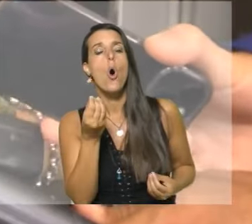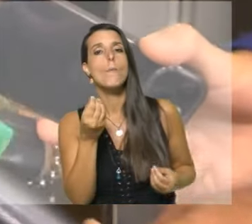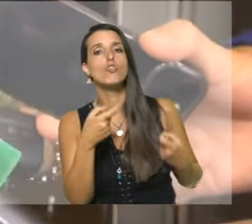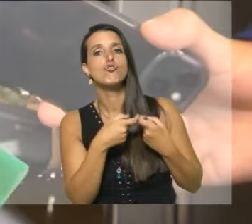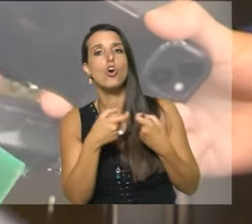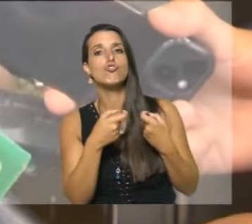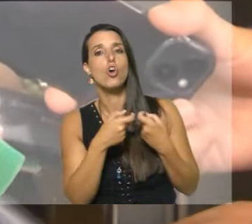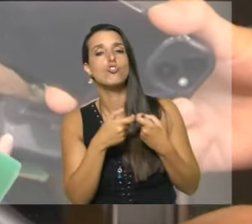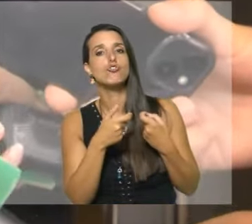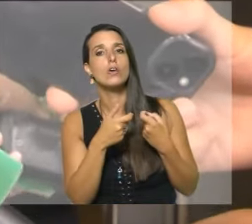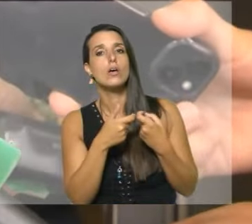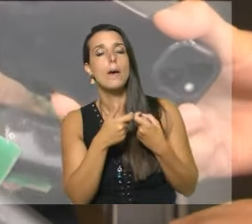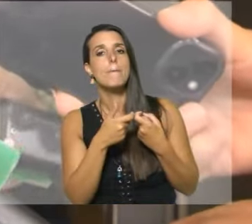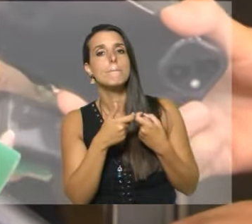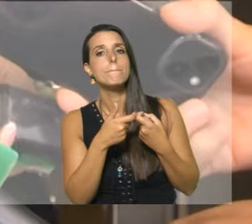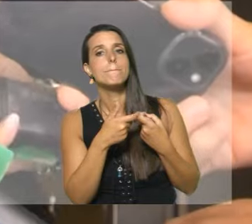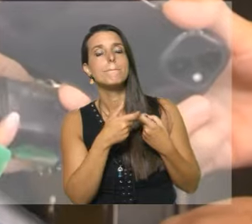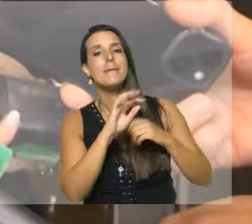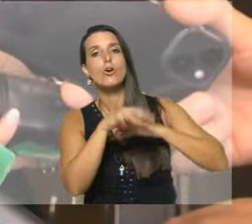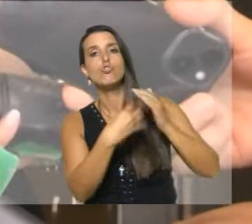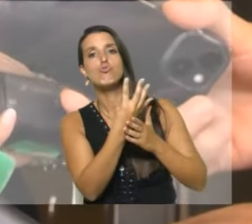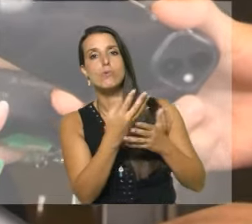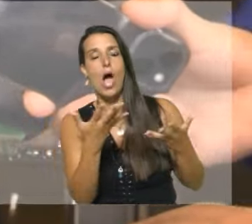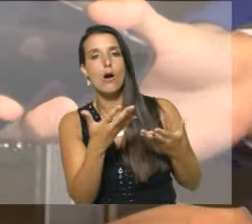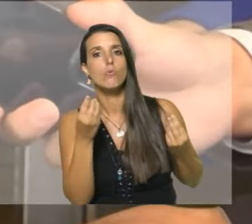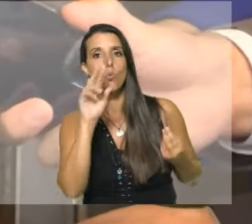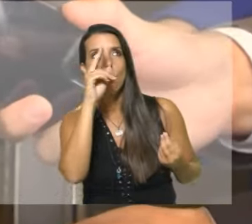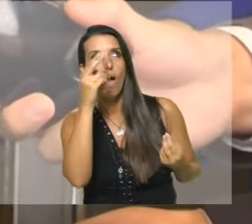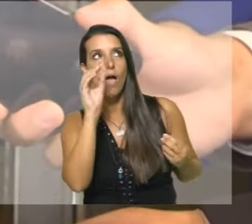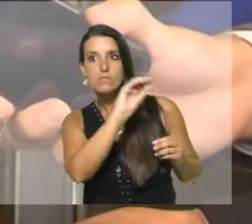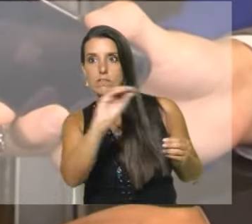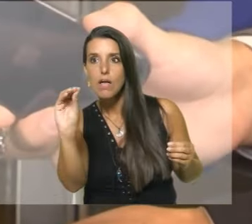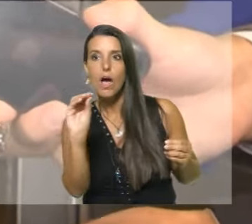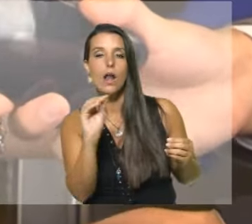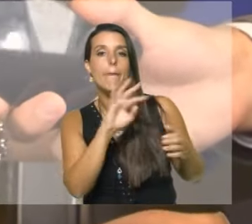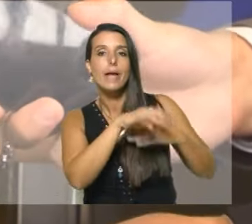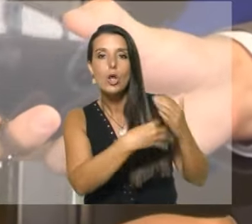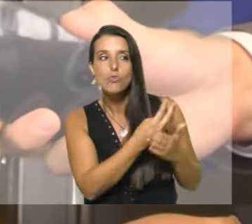del Mercosur en esto? ¿Uruguay tiene que avisar, poner en conocimiento